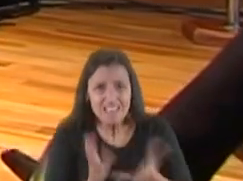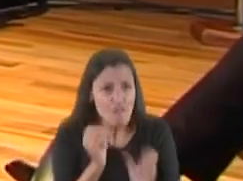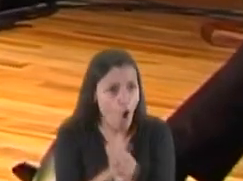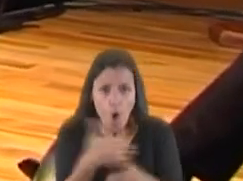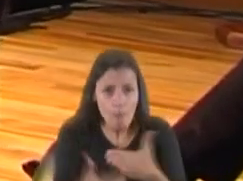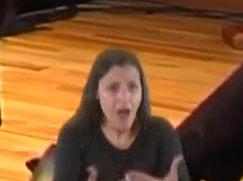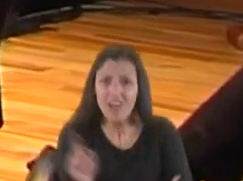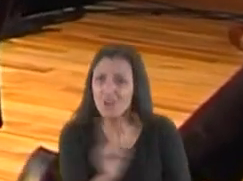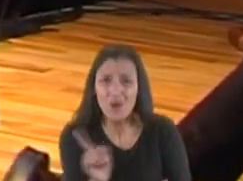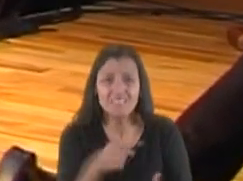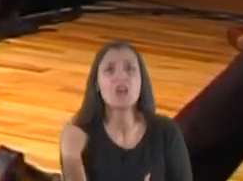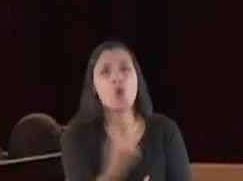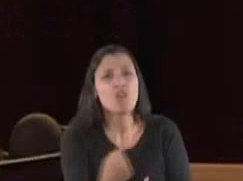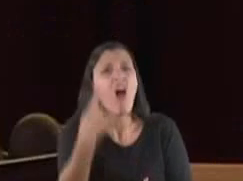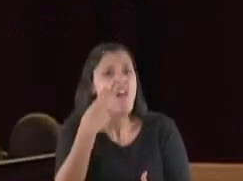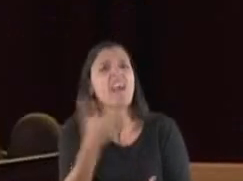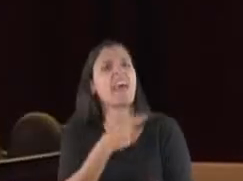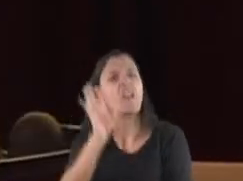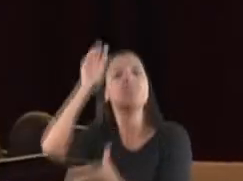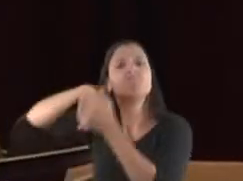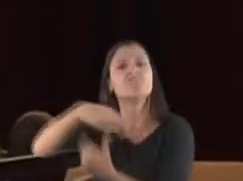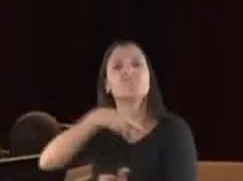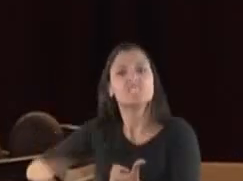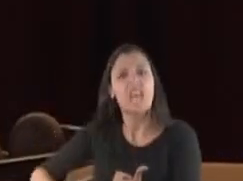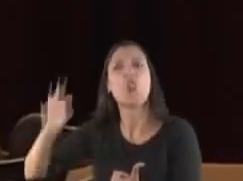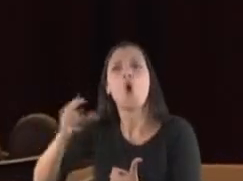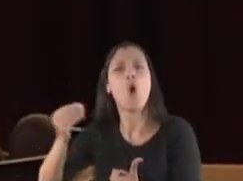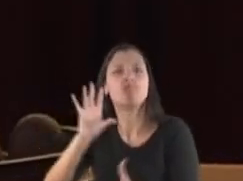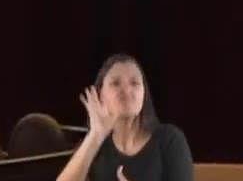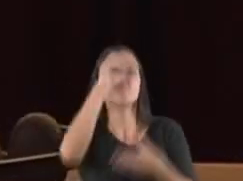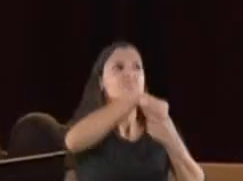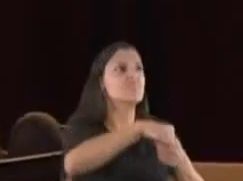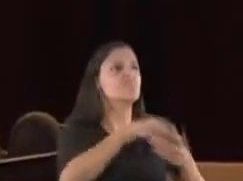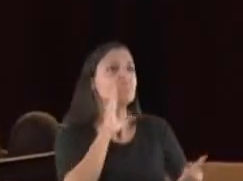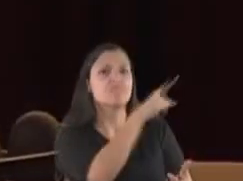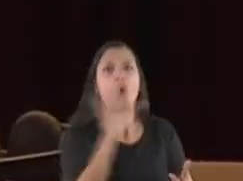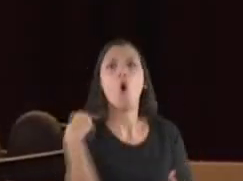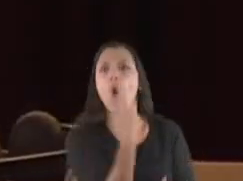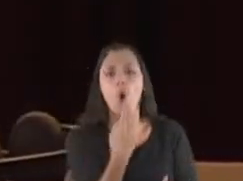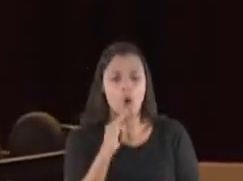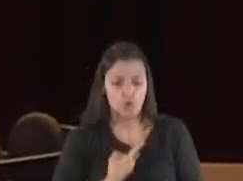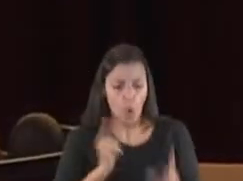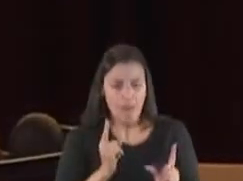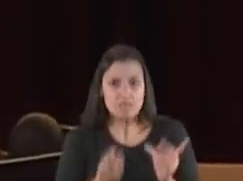parte del mundo chino, del mundo americano, o vamos a ser los constructores de nuestro mundo.